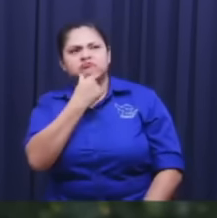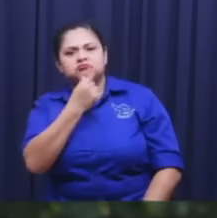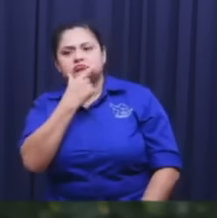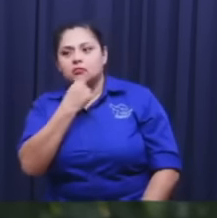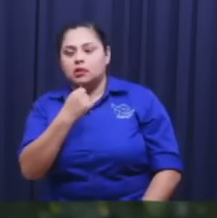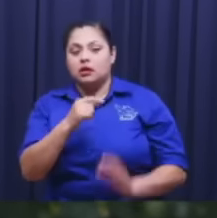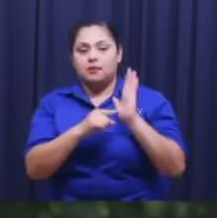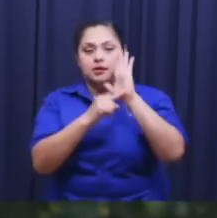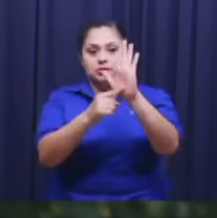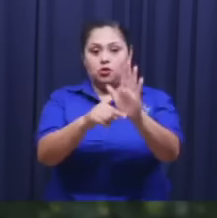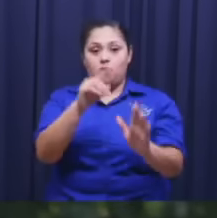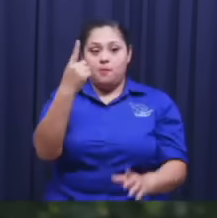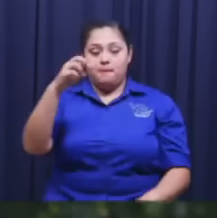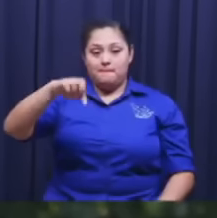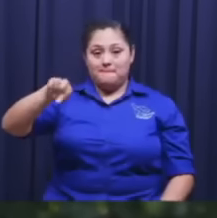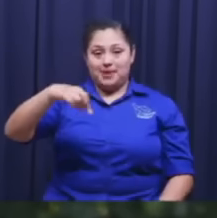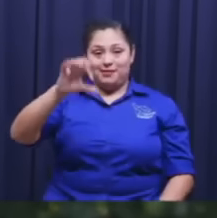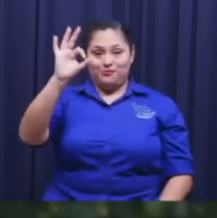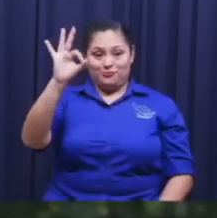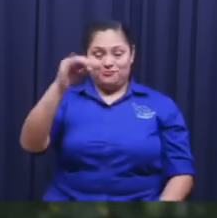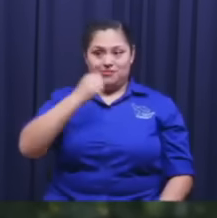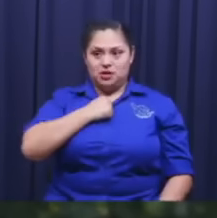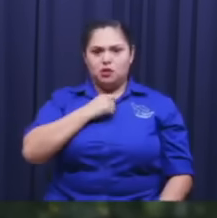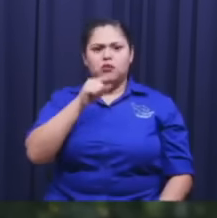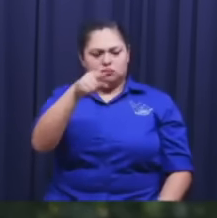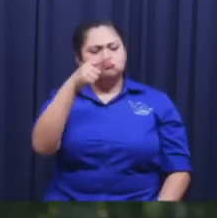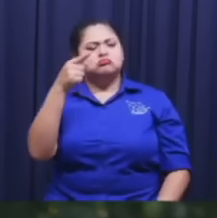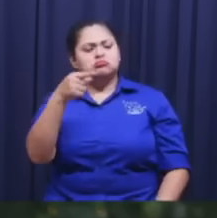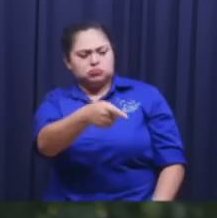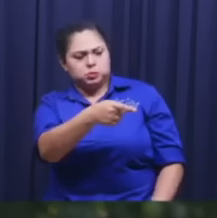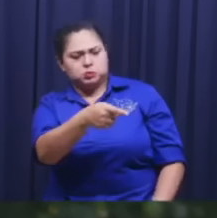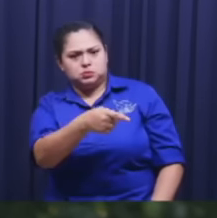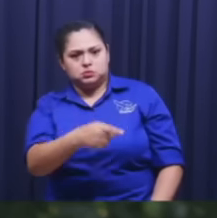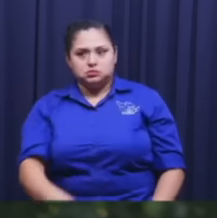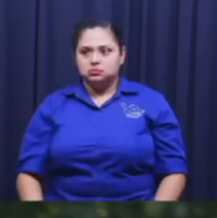Y se apareció mi primo. Vos,